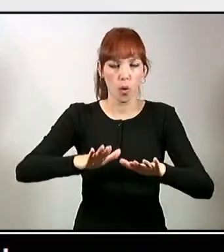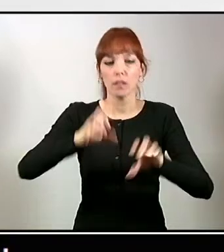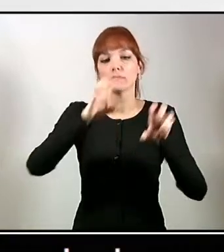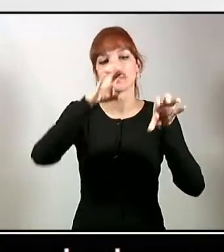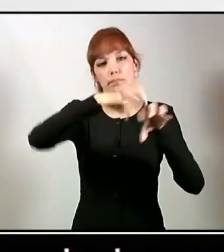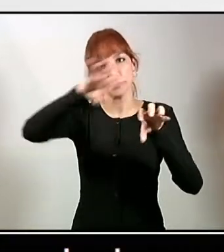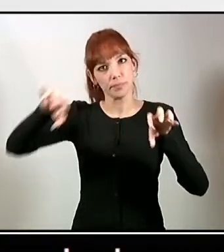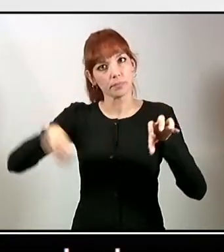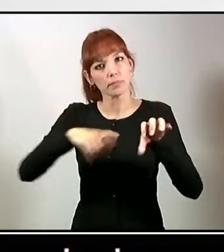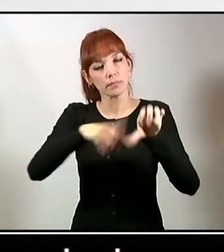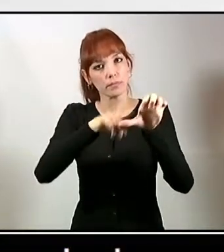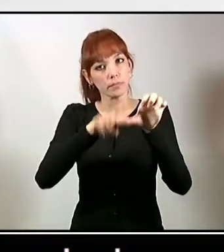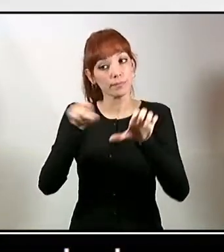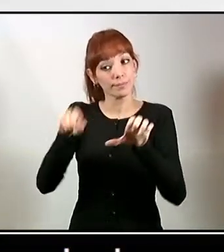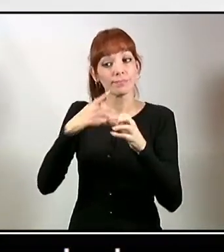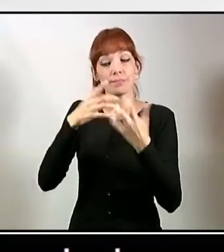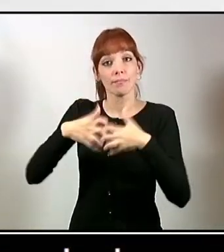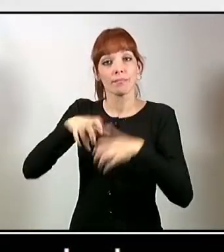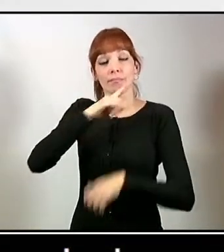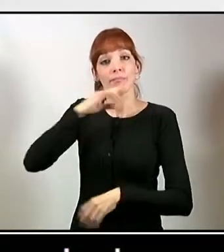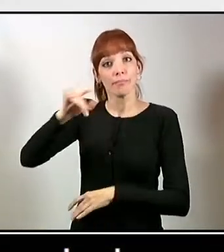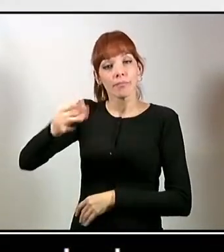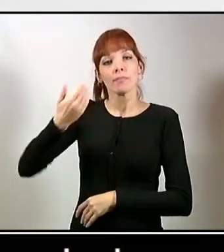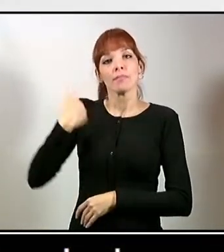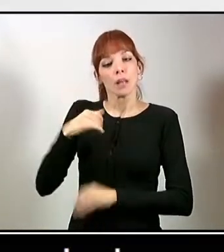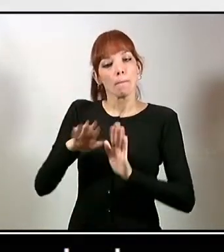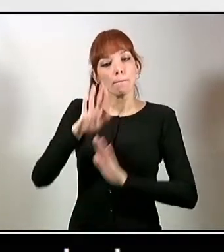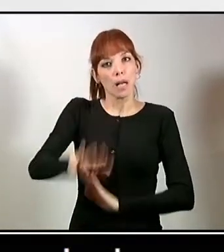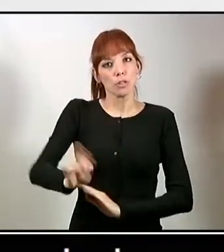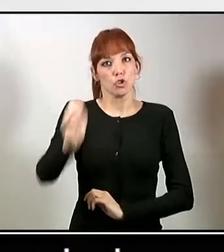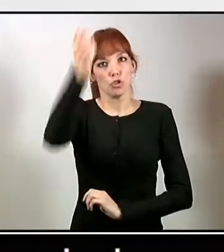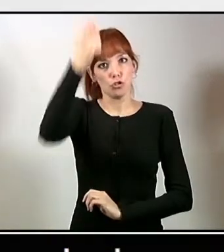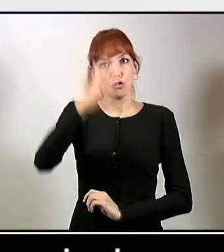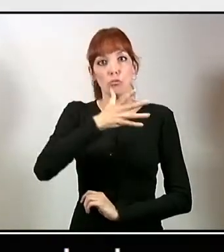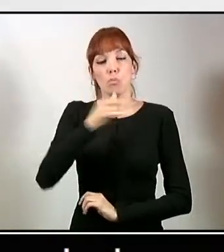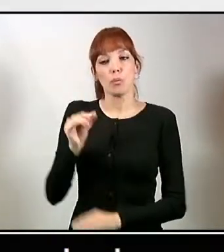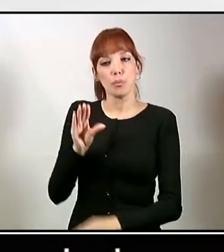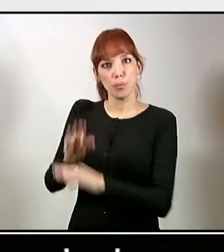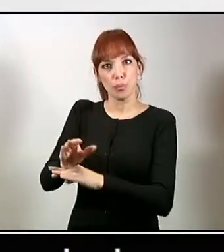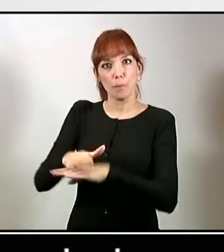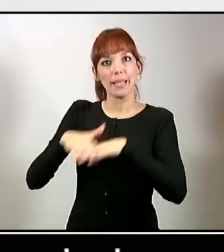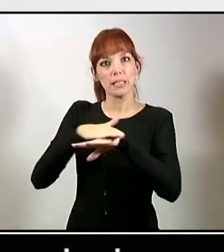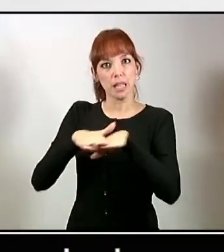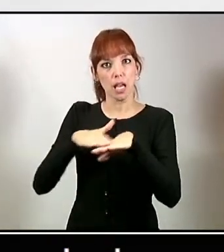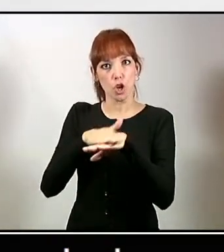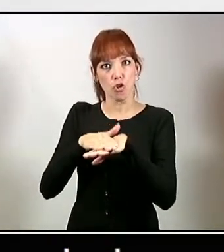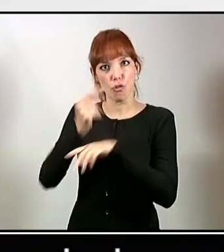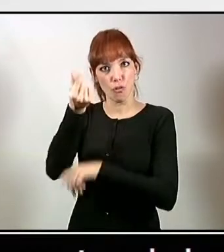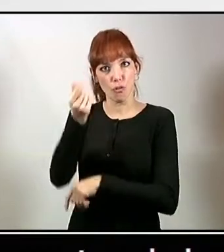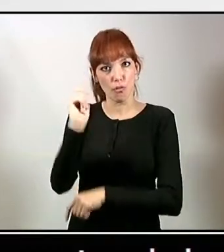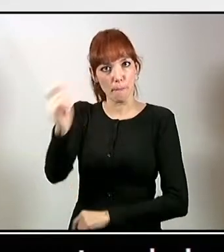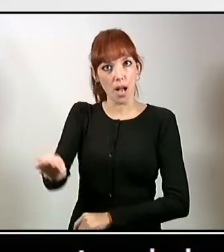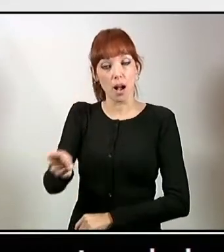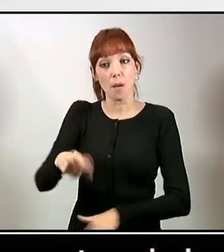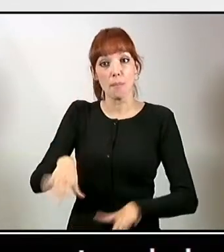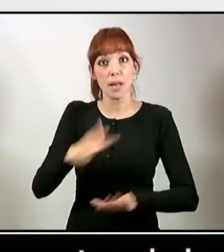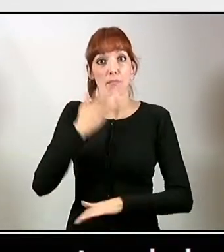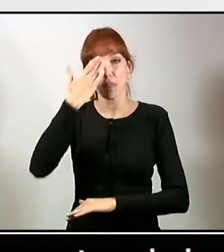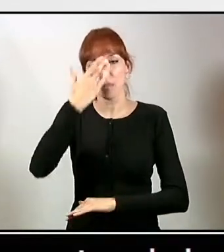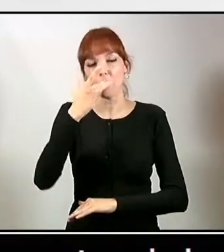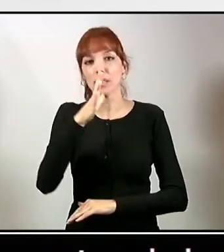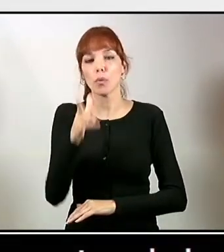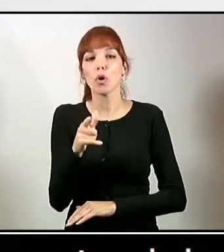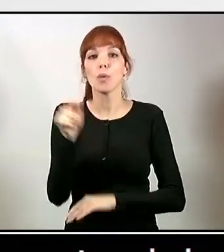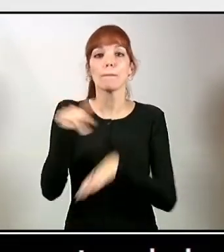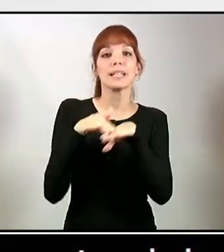hoy ya cuenta con esa financiación por parte del FAI, pero fundamentalmente porque al darle la financiación, el